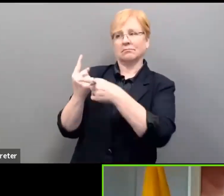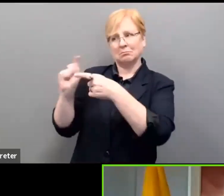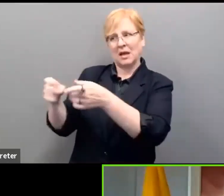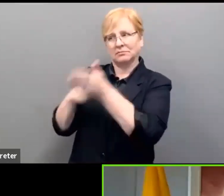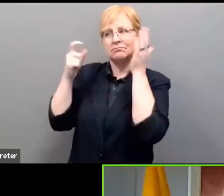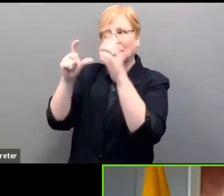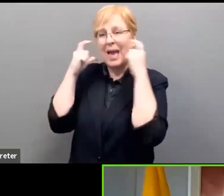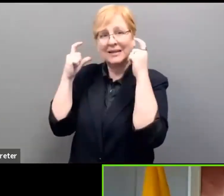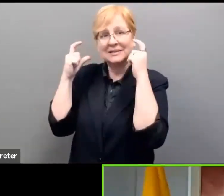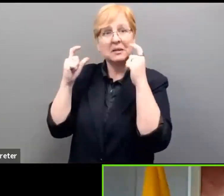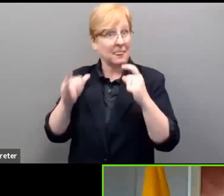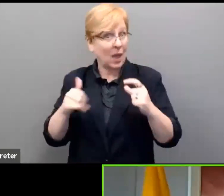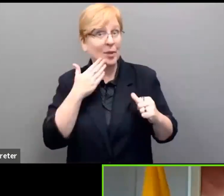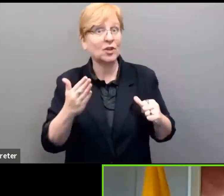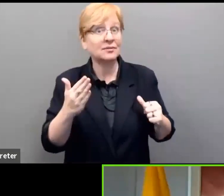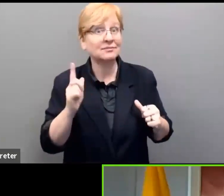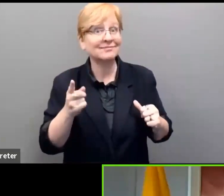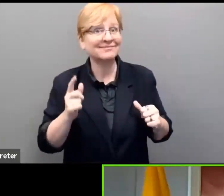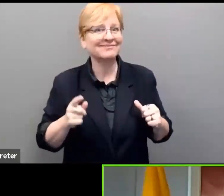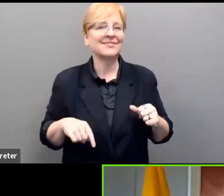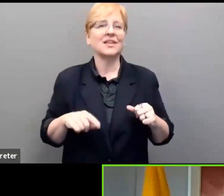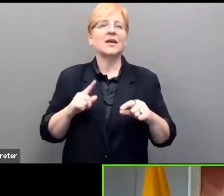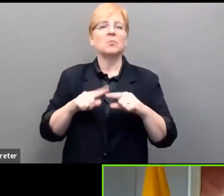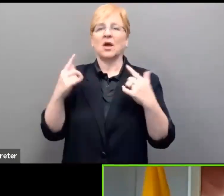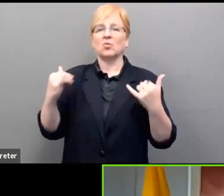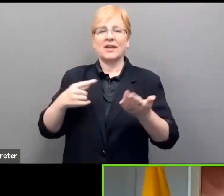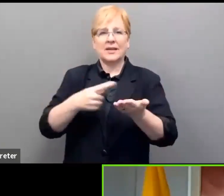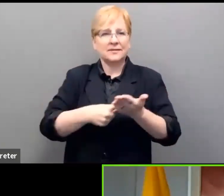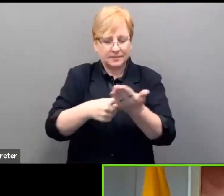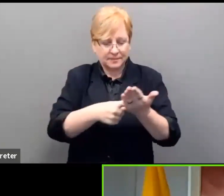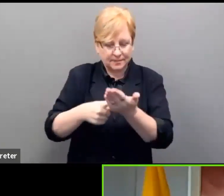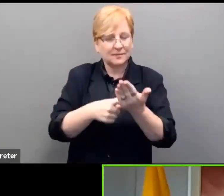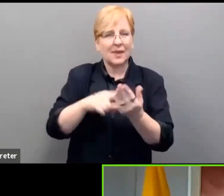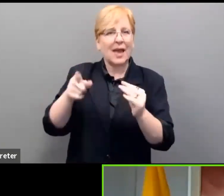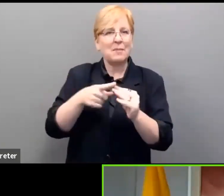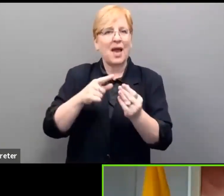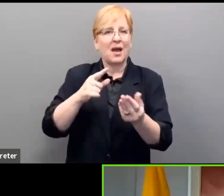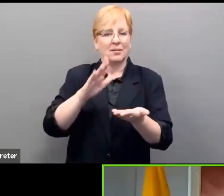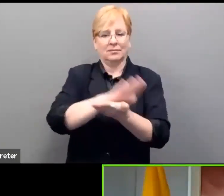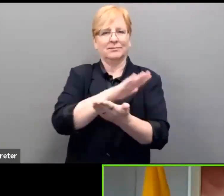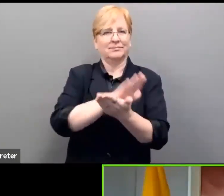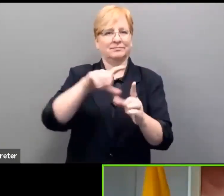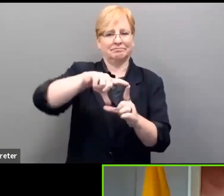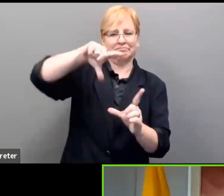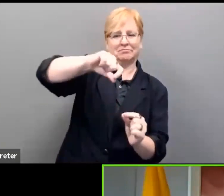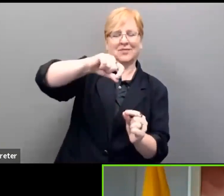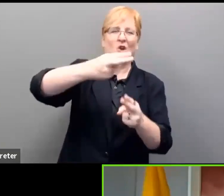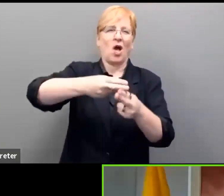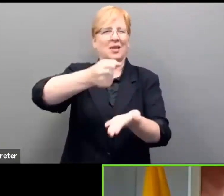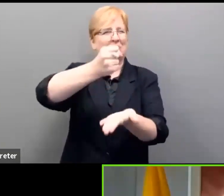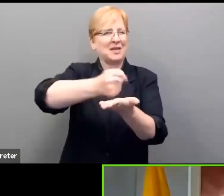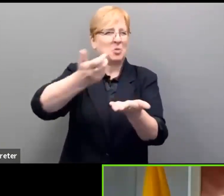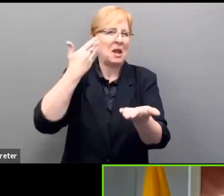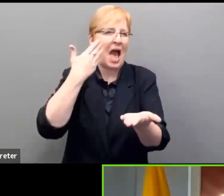si estamos hablando de actividades solamente en el estado y requerimos a los de fuera del estado utilizar mascarillas. Es un buen espacio, pero creo